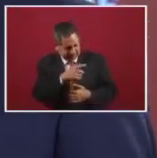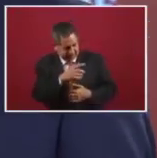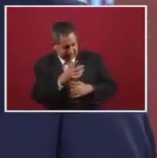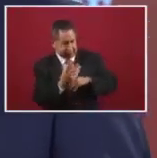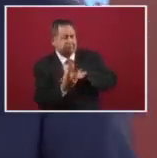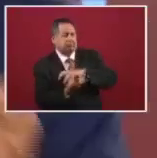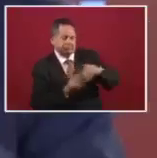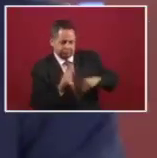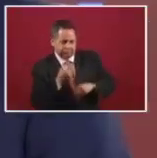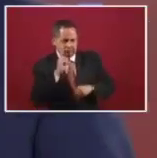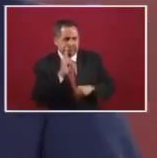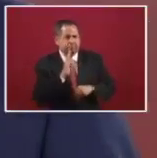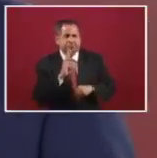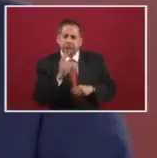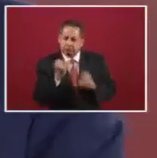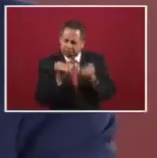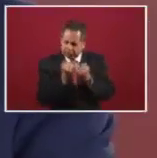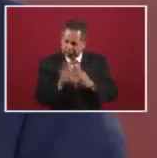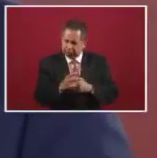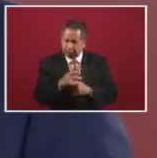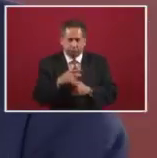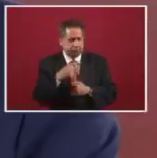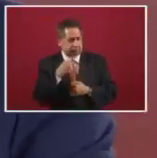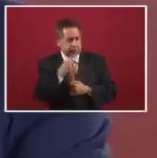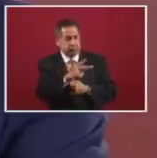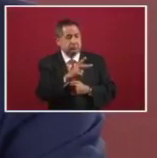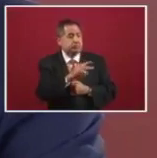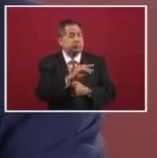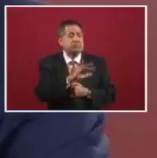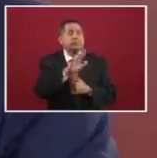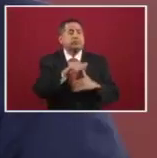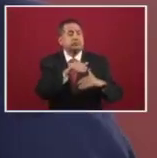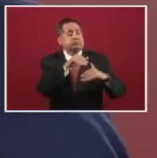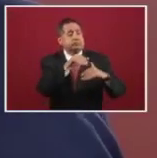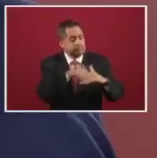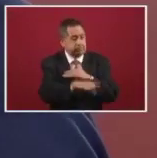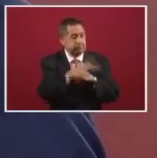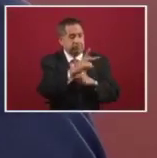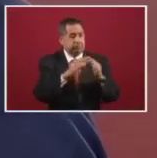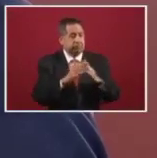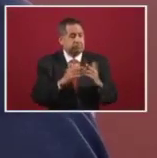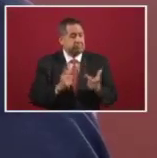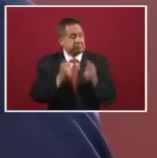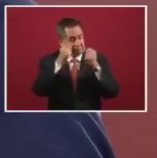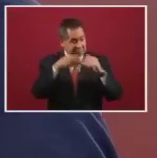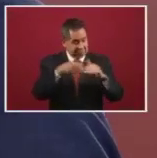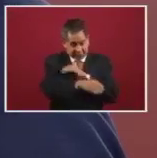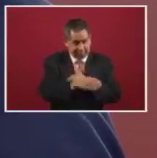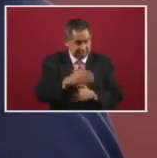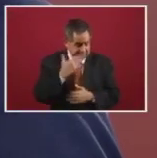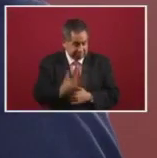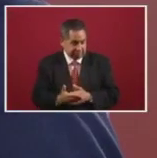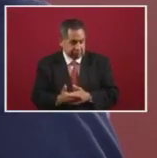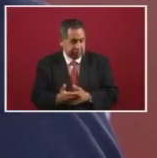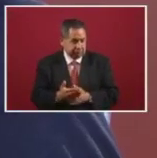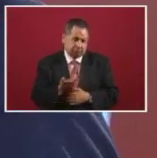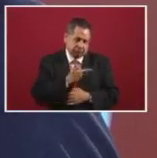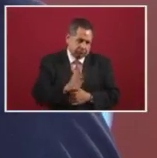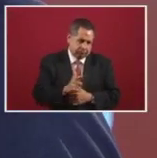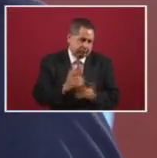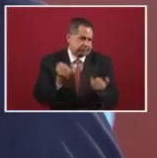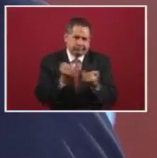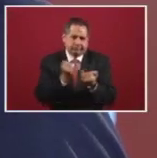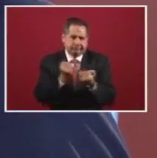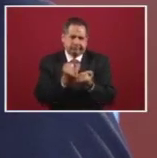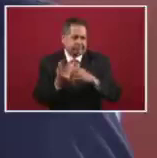que alguien fuese a meterse a sus casas? A nadie nos